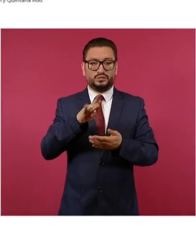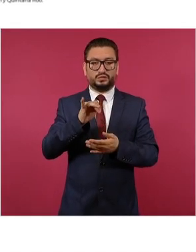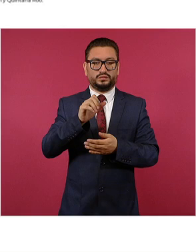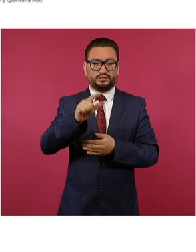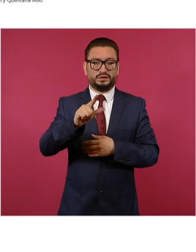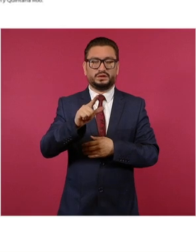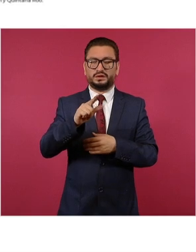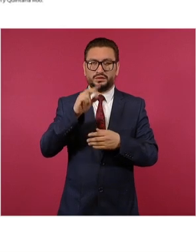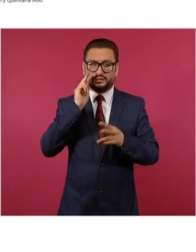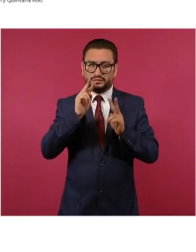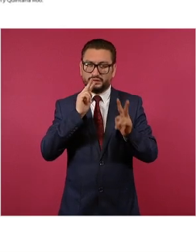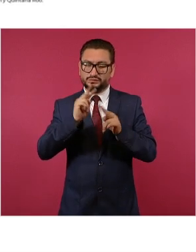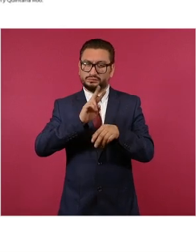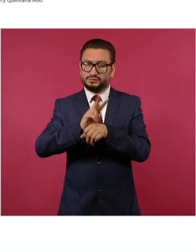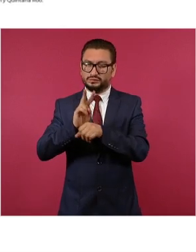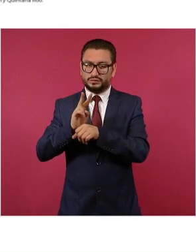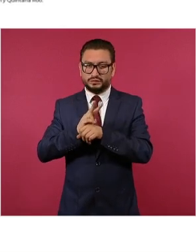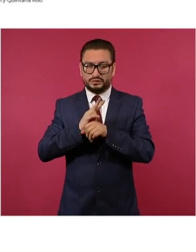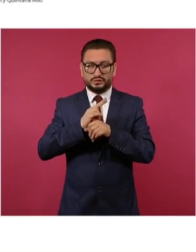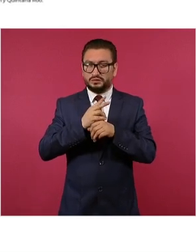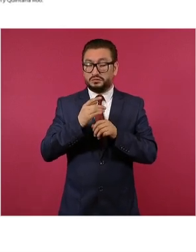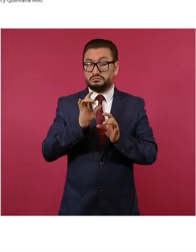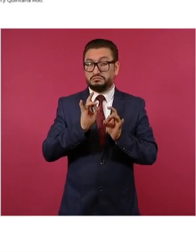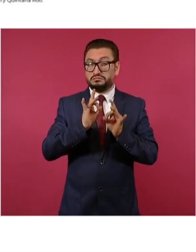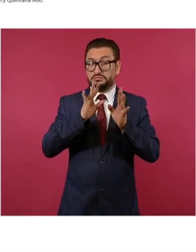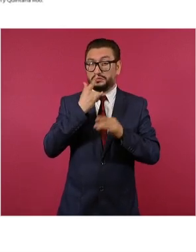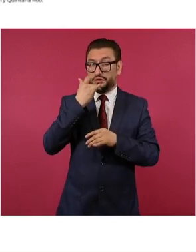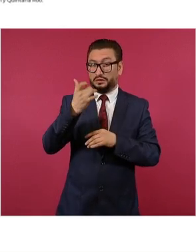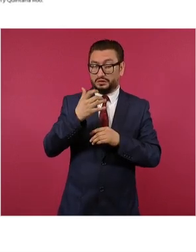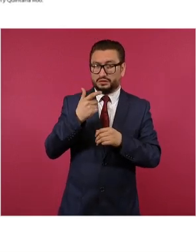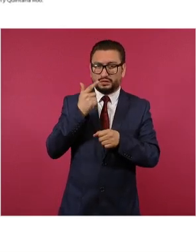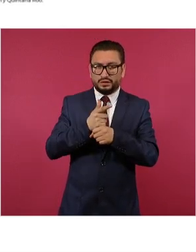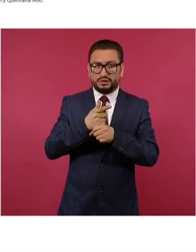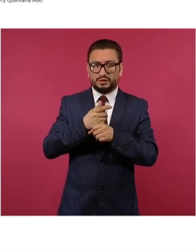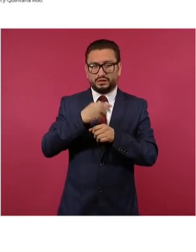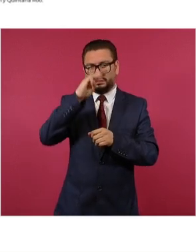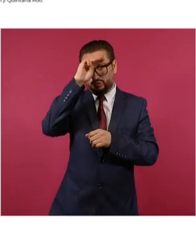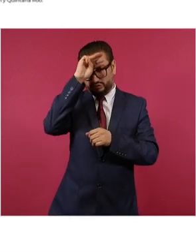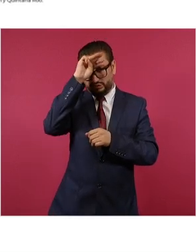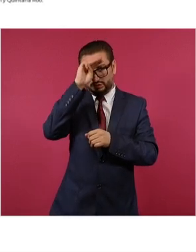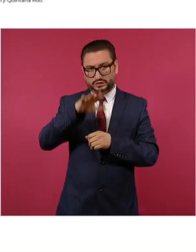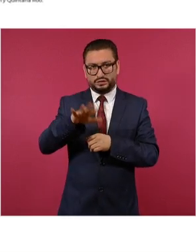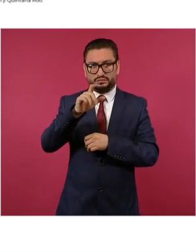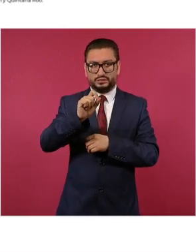estar checando, seguramente es un dato atípico, que encontramos en Monterrey, Nuevo León,